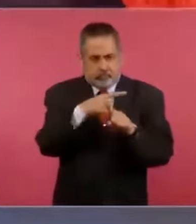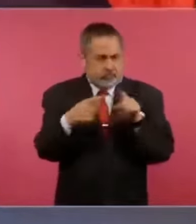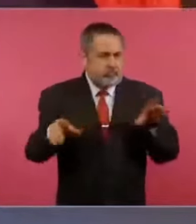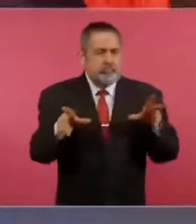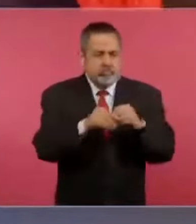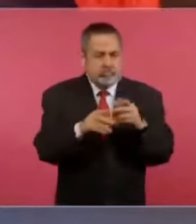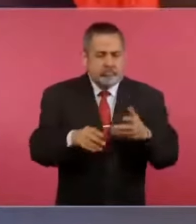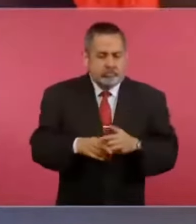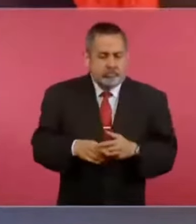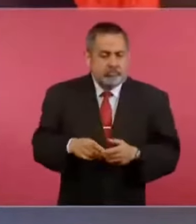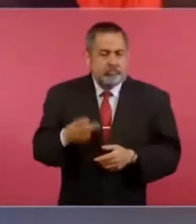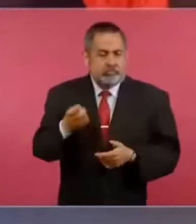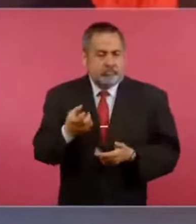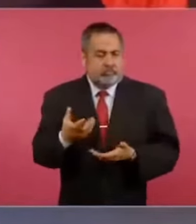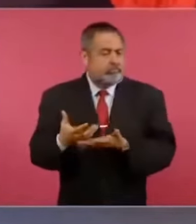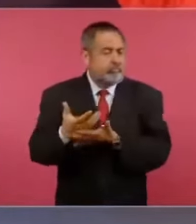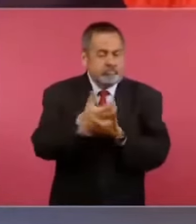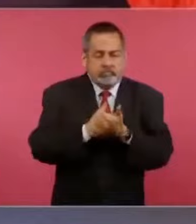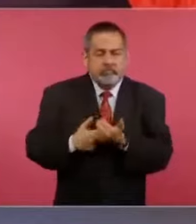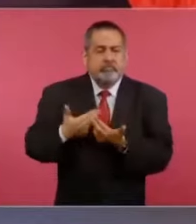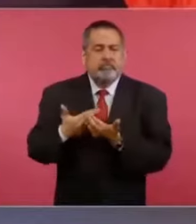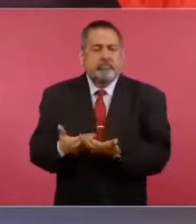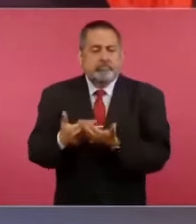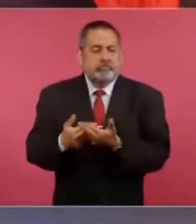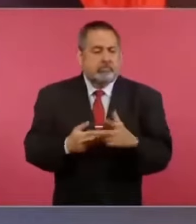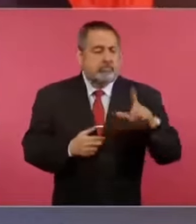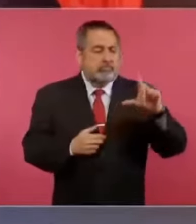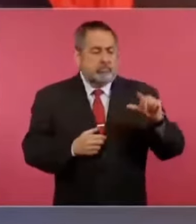Y esto nos ha significado bajar